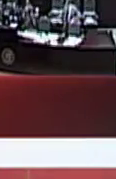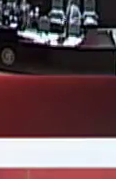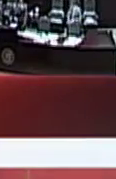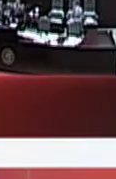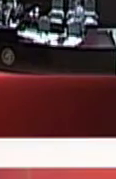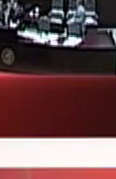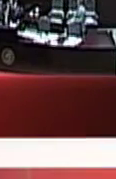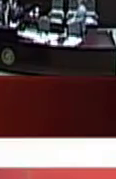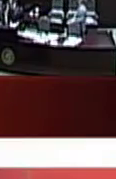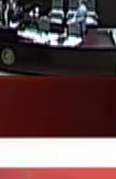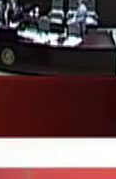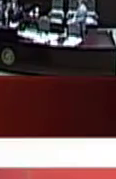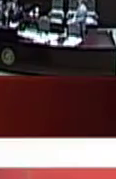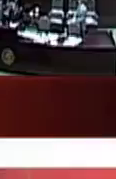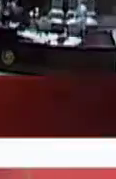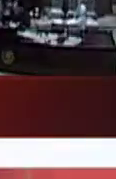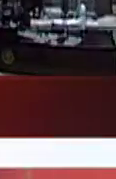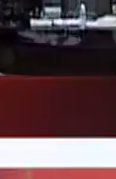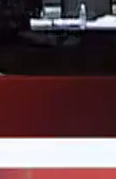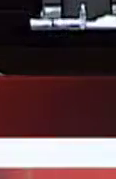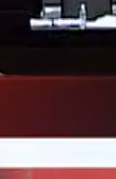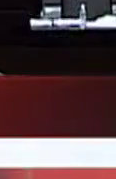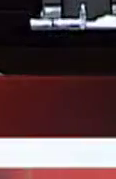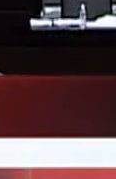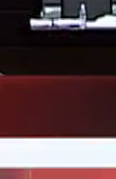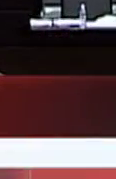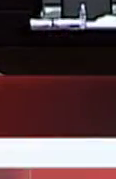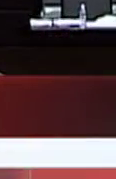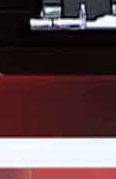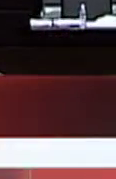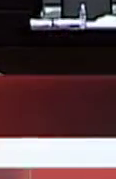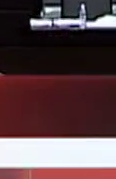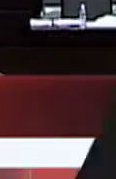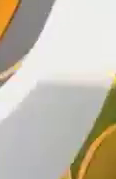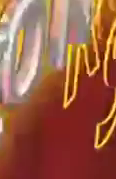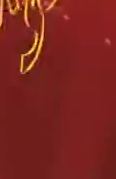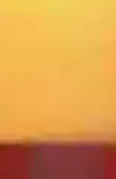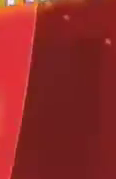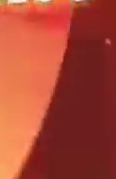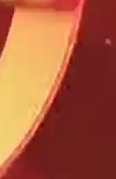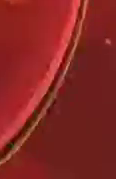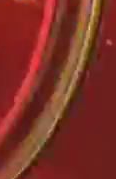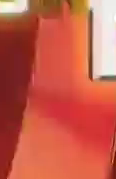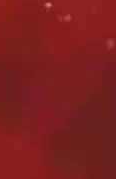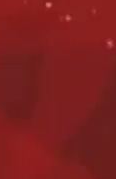la Cámara de Diputados avaló un dictamen al respecto. Todos los detalles al volver.